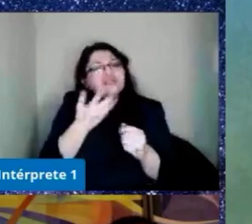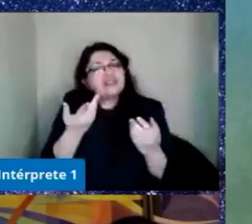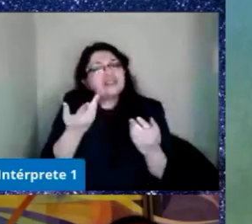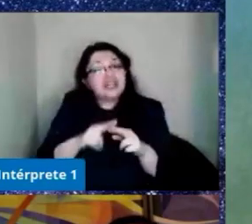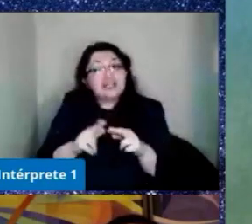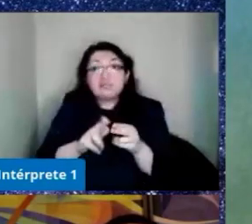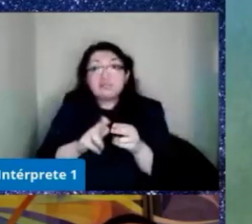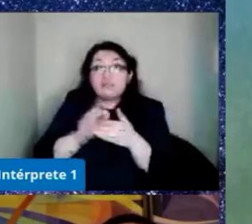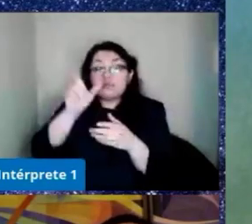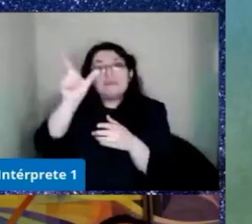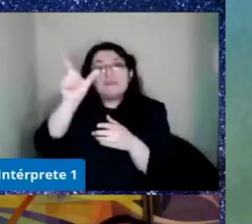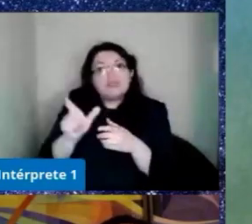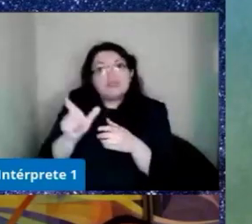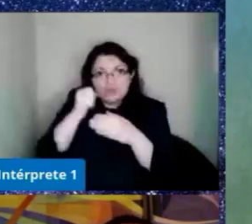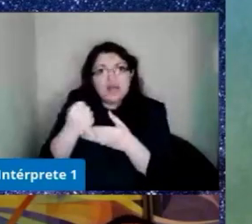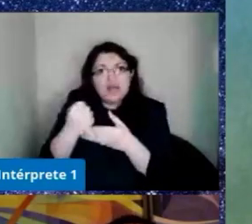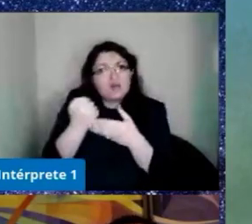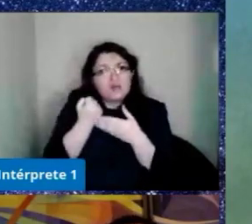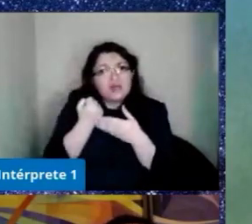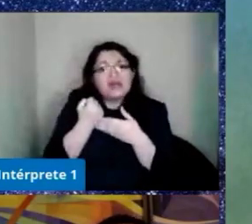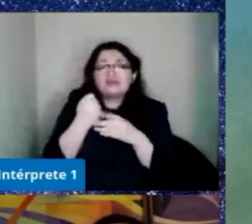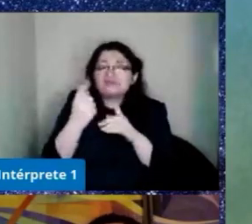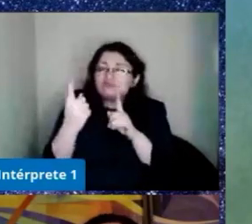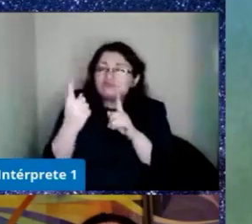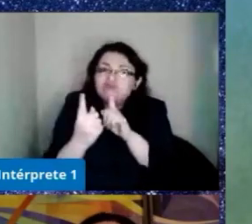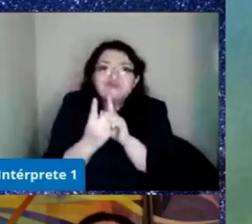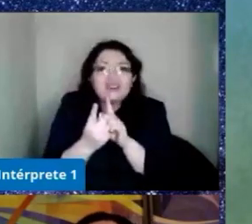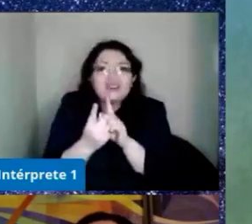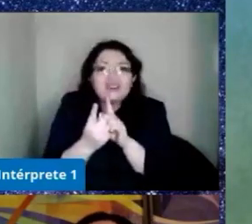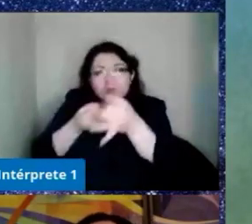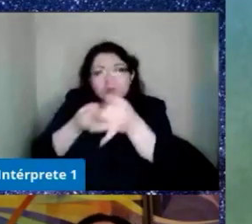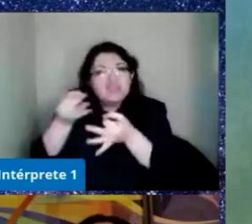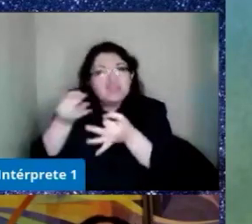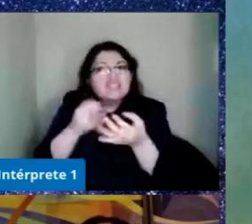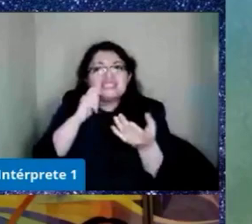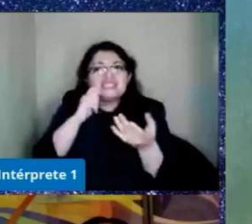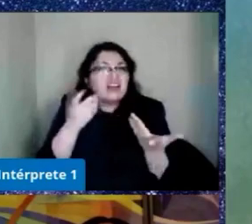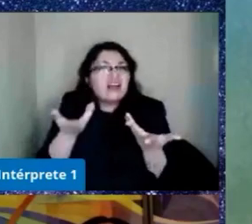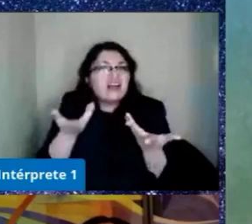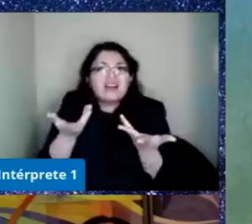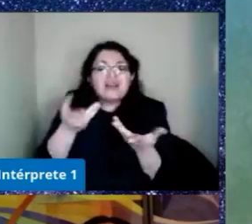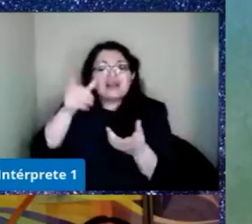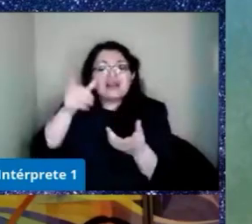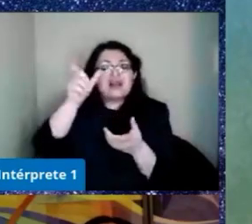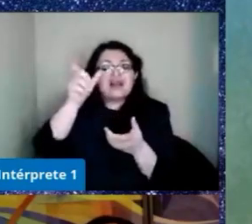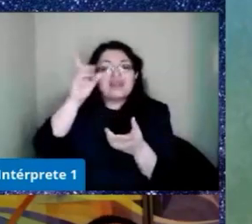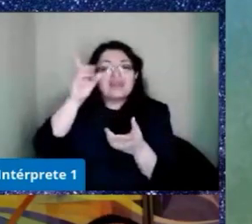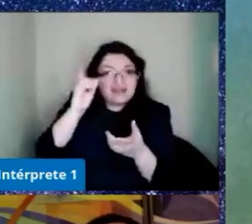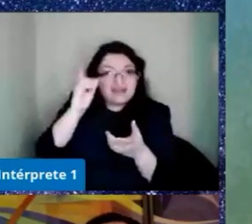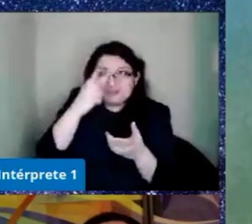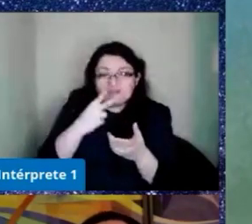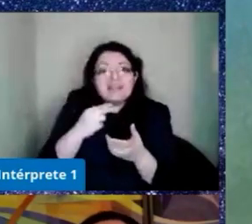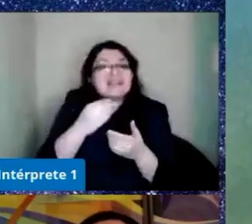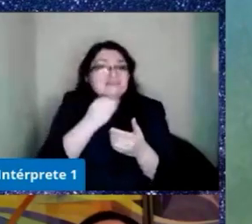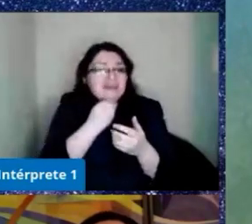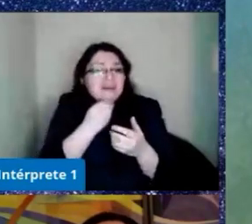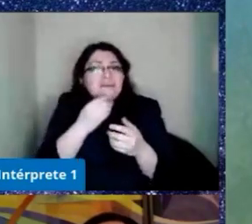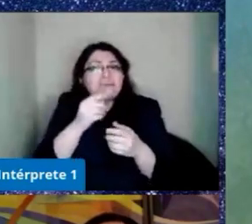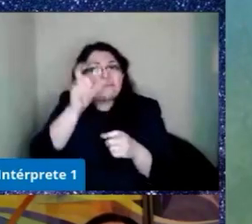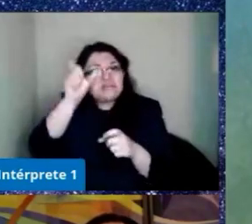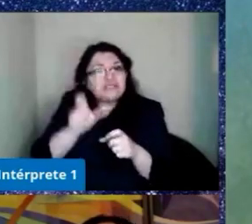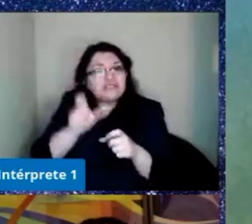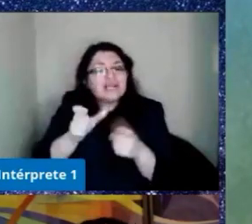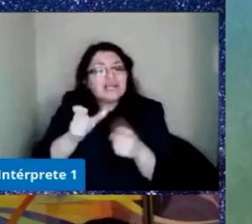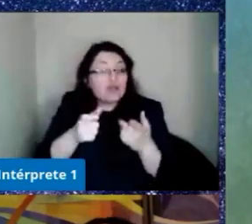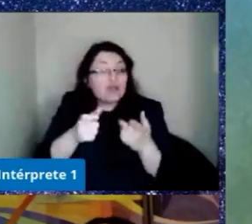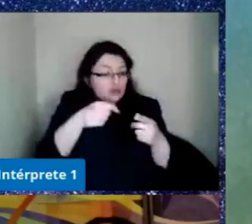ayudarme con esto, pudieran contarme un poco más de lo que se trataba la discapacidad visual, personas que pudieran probar lo que estábamos planteando